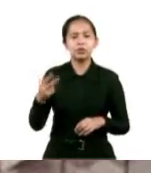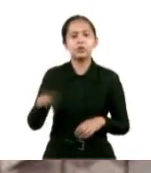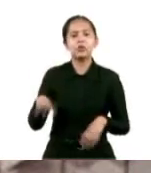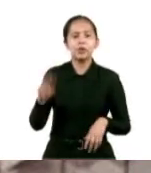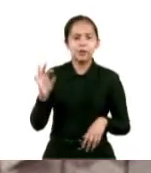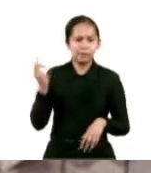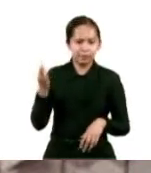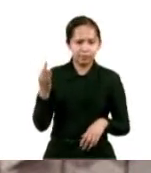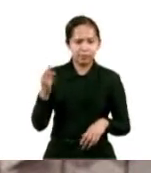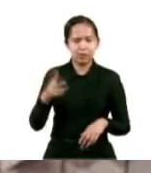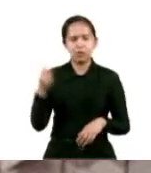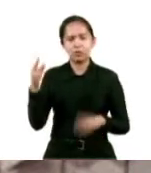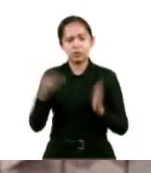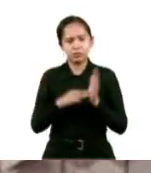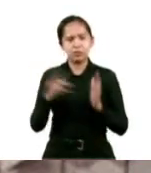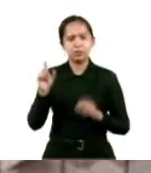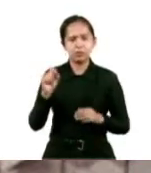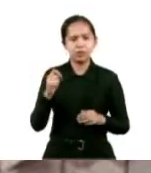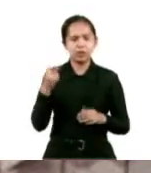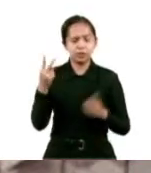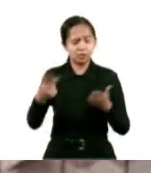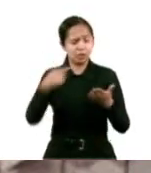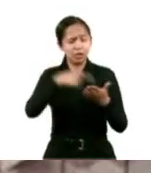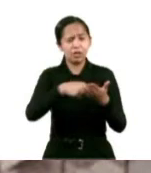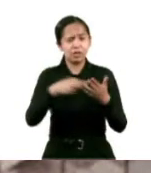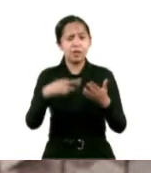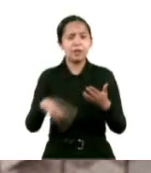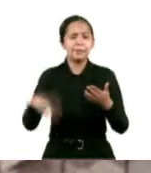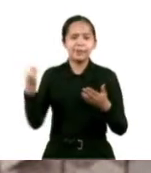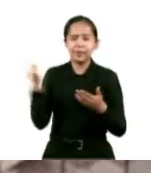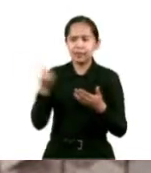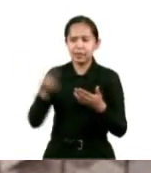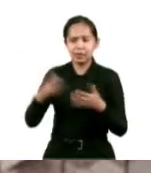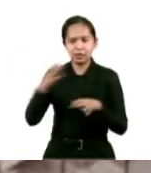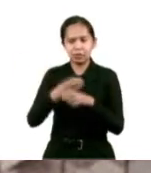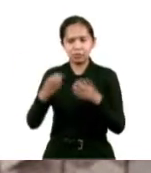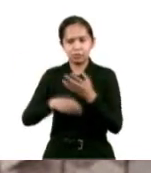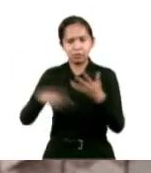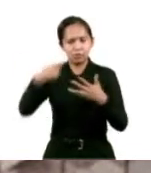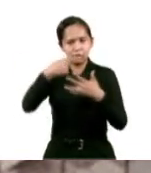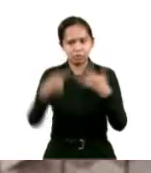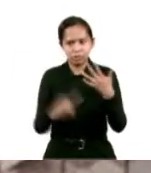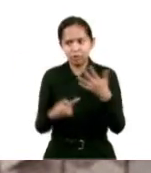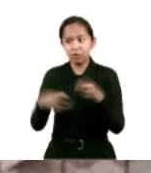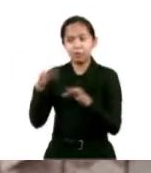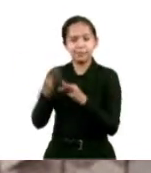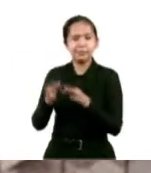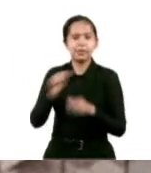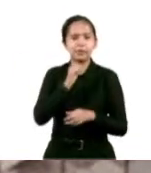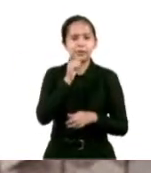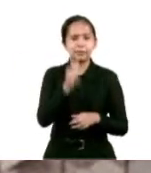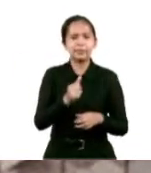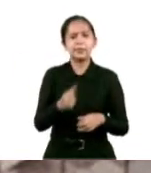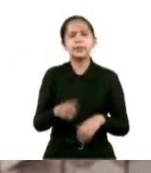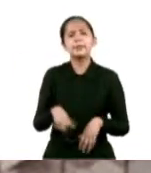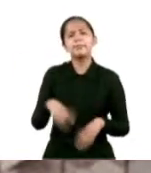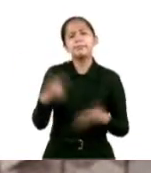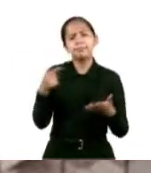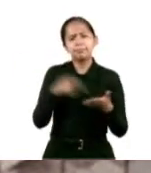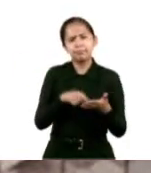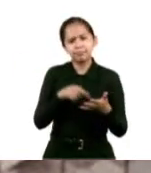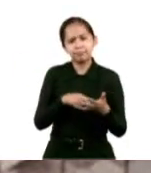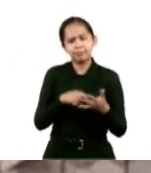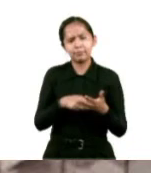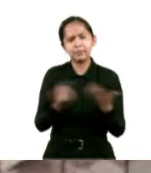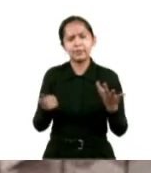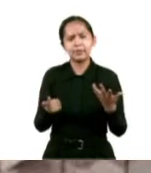cual lamentablemente no cumplió con las especificaciones solicitadas en el contrato celebrado. Esto contrasta